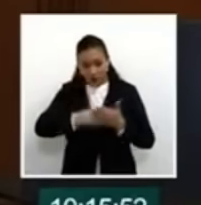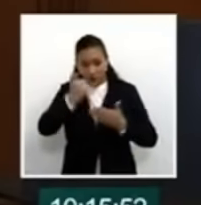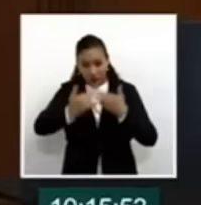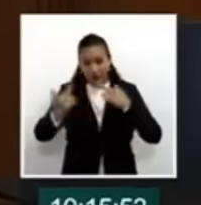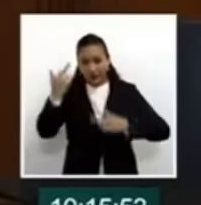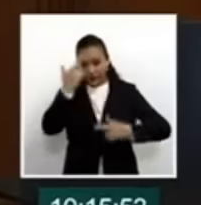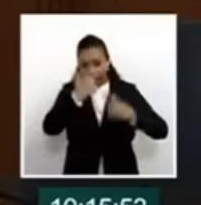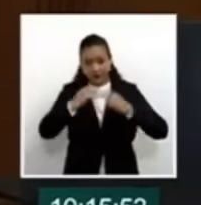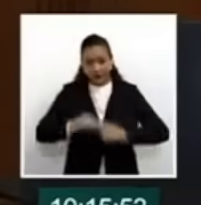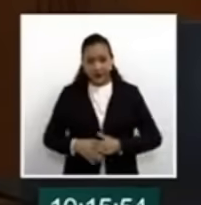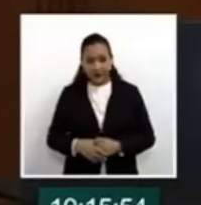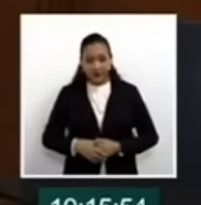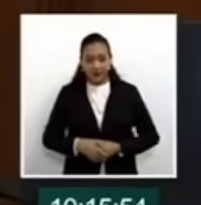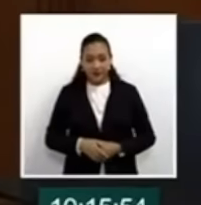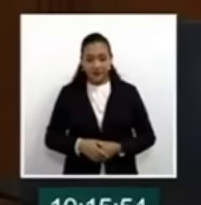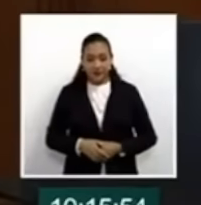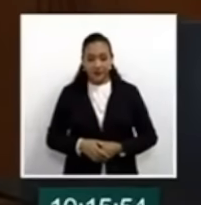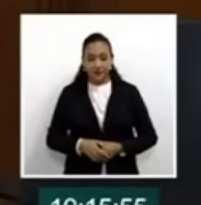la sesión solemne.